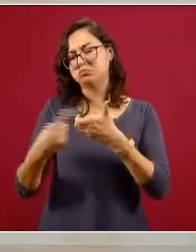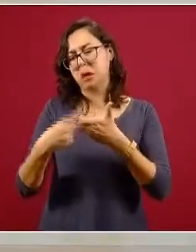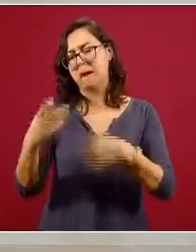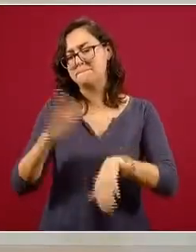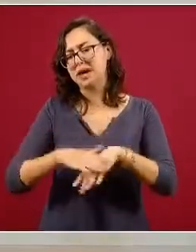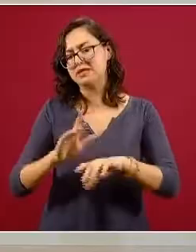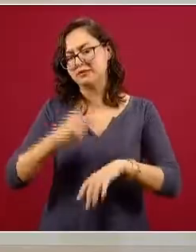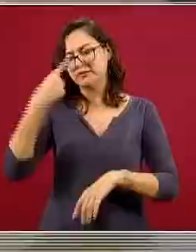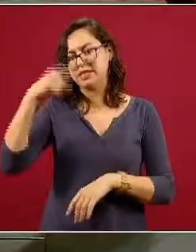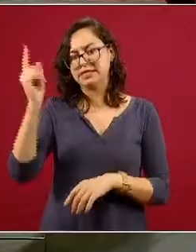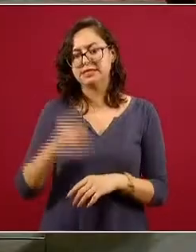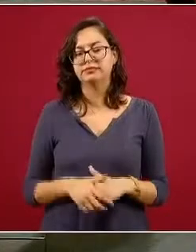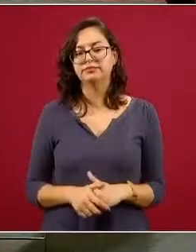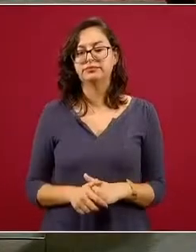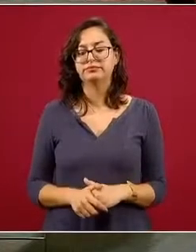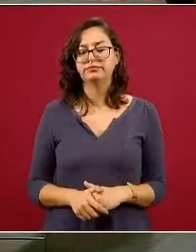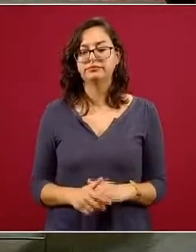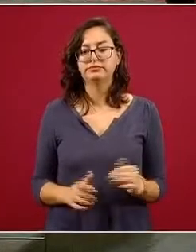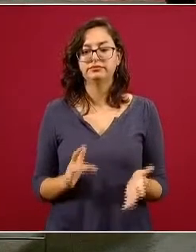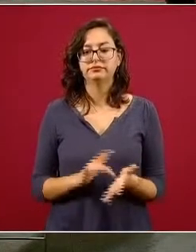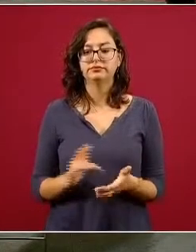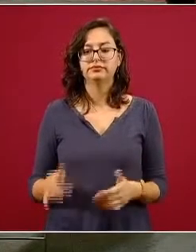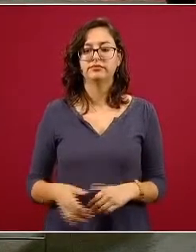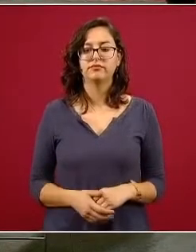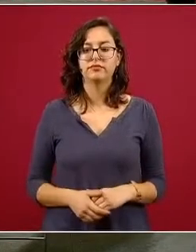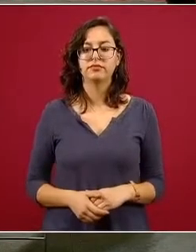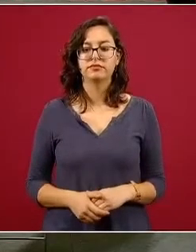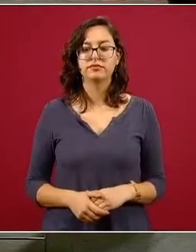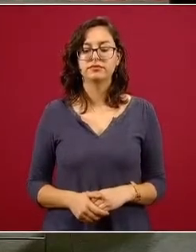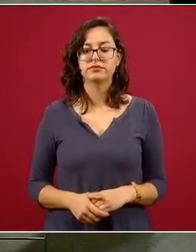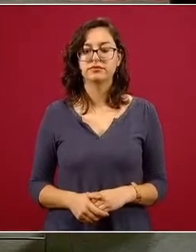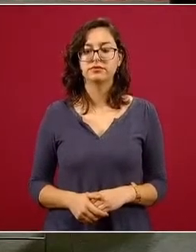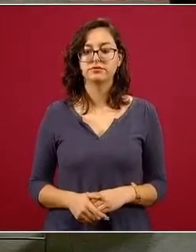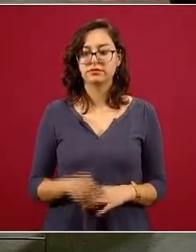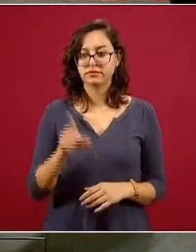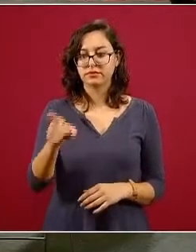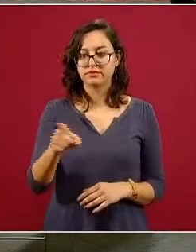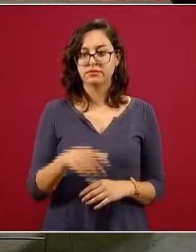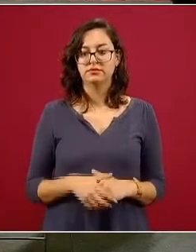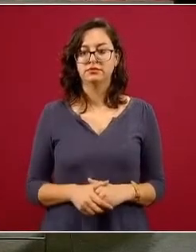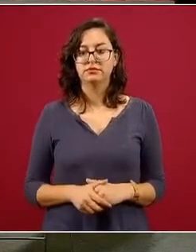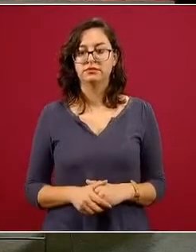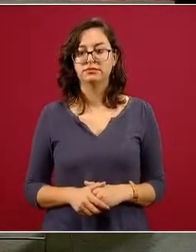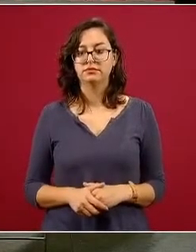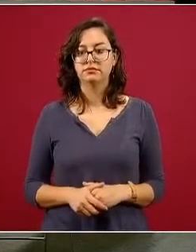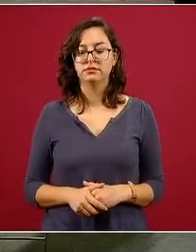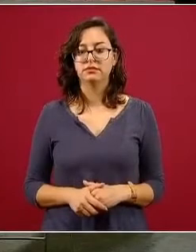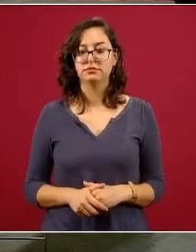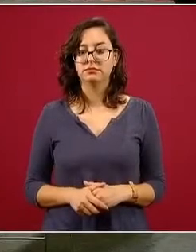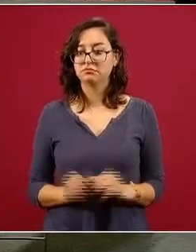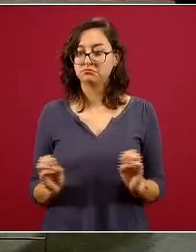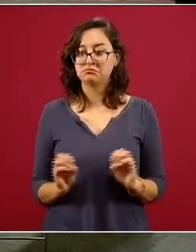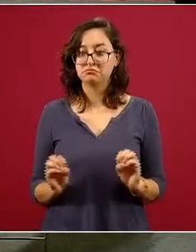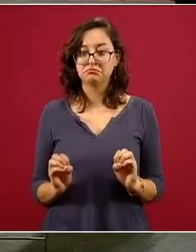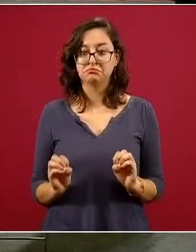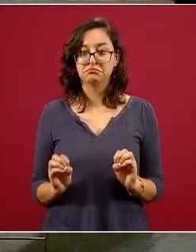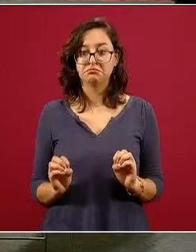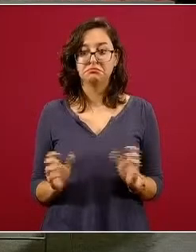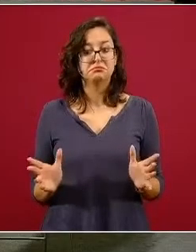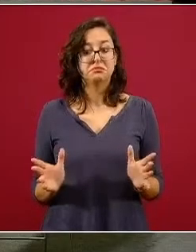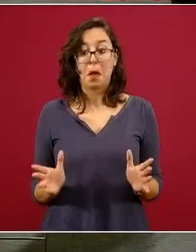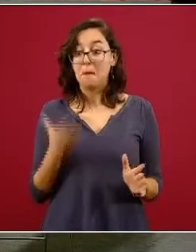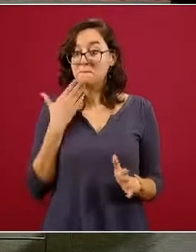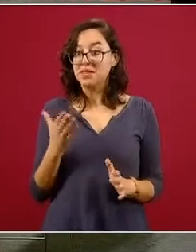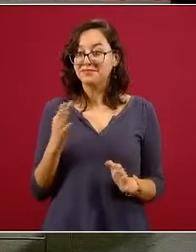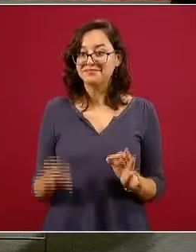este análisis. Gracias. ¿Alguien más? ¿Usted no quería preguntar? ¿No? Muy bien. Hoy es el